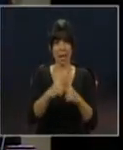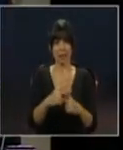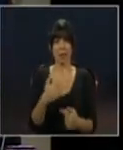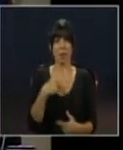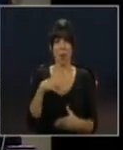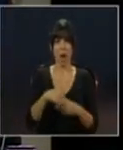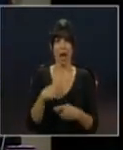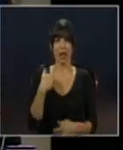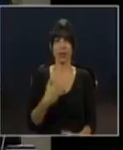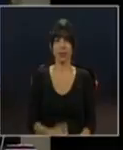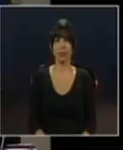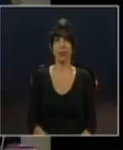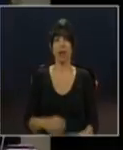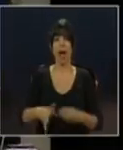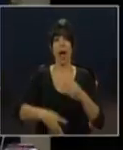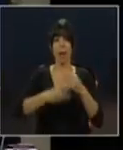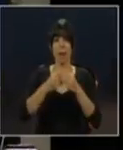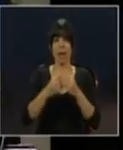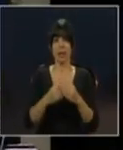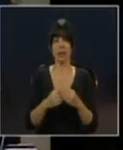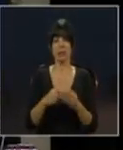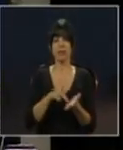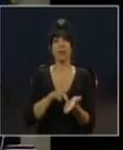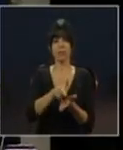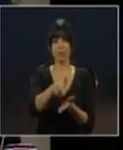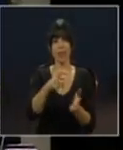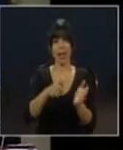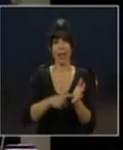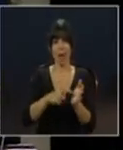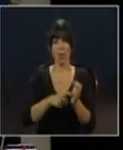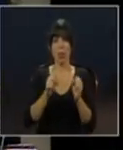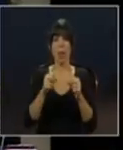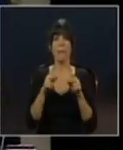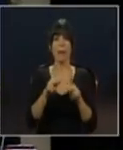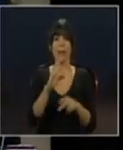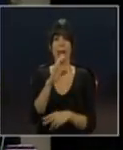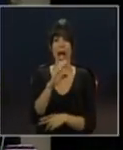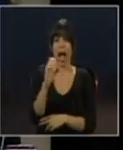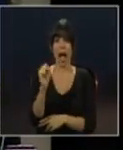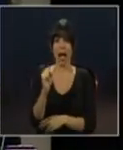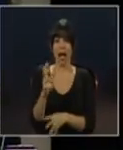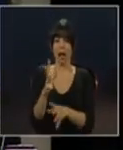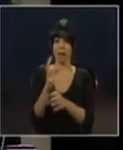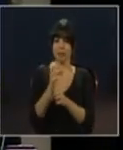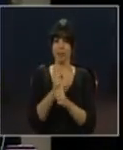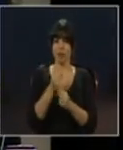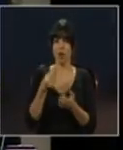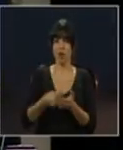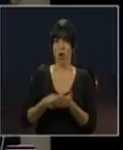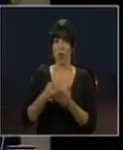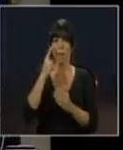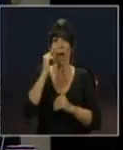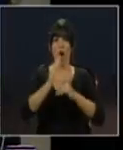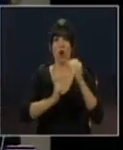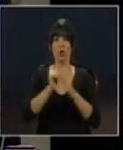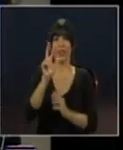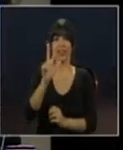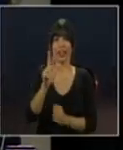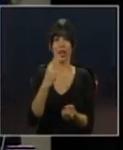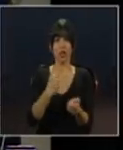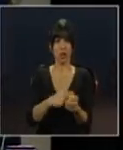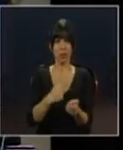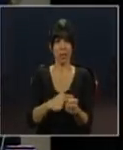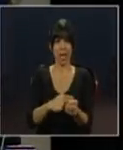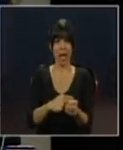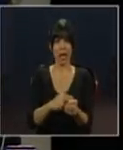conlleva. Además, la cancelación de esta deuda permitirá a la Caja contar con recursos para construir 3 hospitales